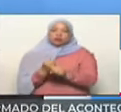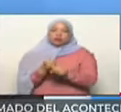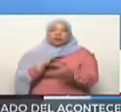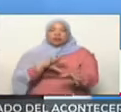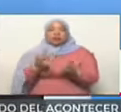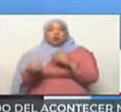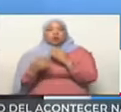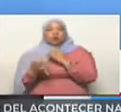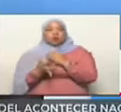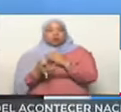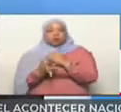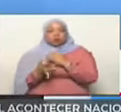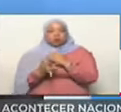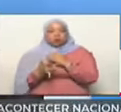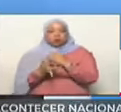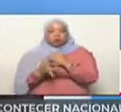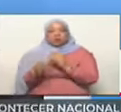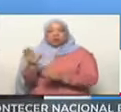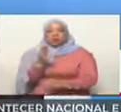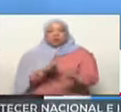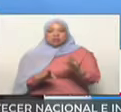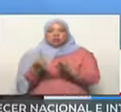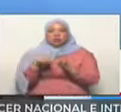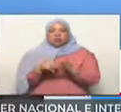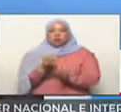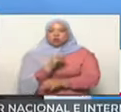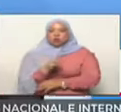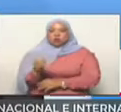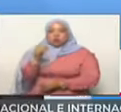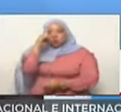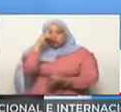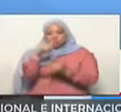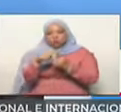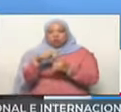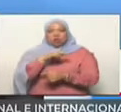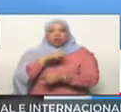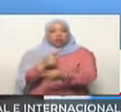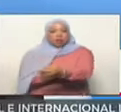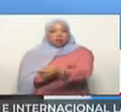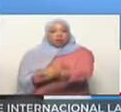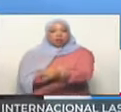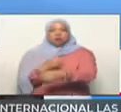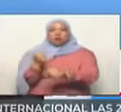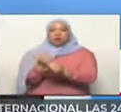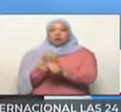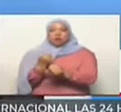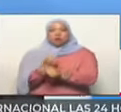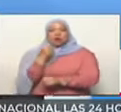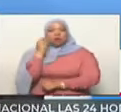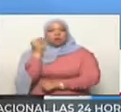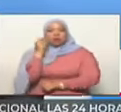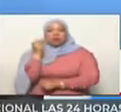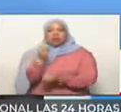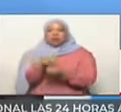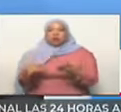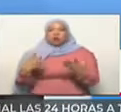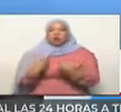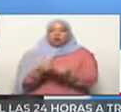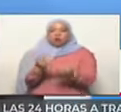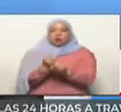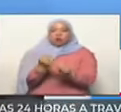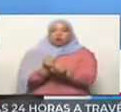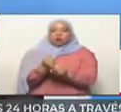de tecnología 100% horizontal a nuestros pescadores. Son experiencias gratuitas de acompañamiento,